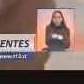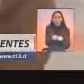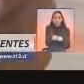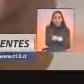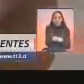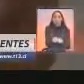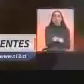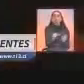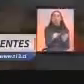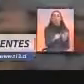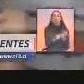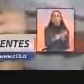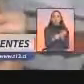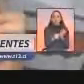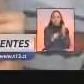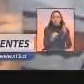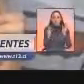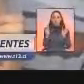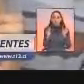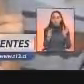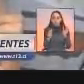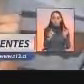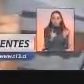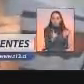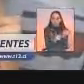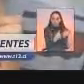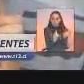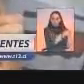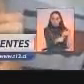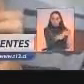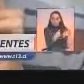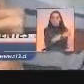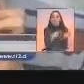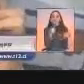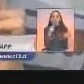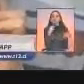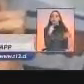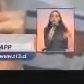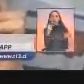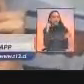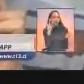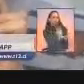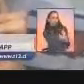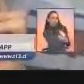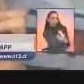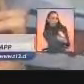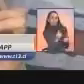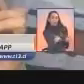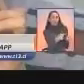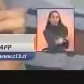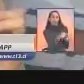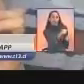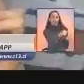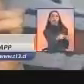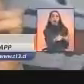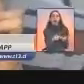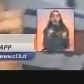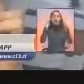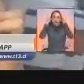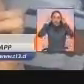caso es en base a gestos. Pues voy aquí, realizando. Game Center, Lazarillo App. Y encontré la aplicación. Paradero